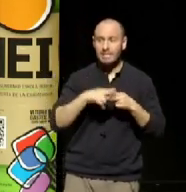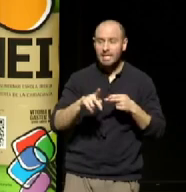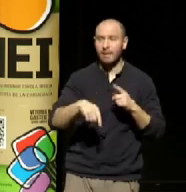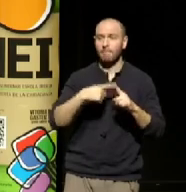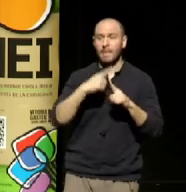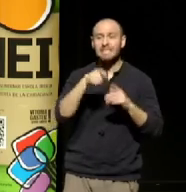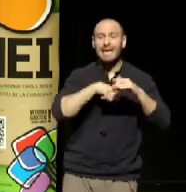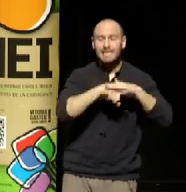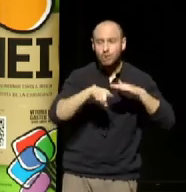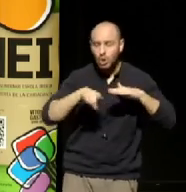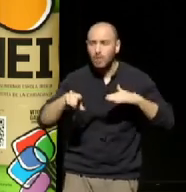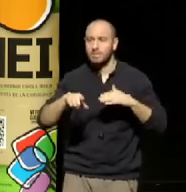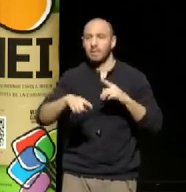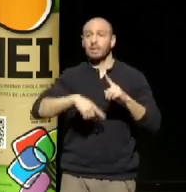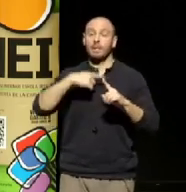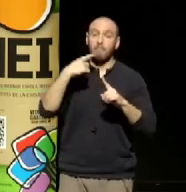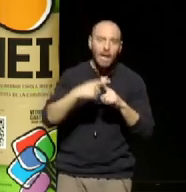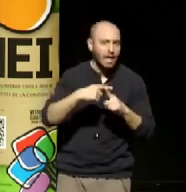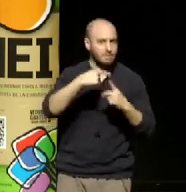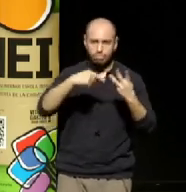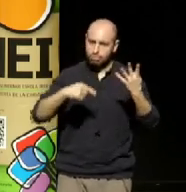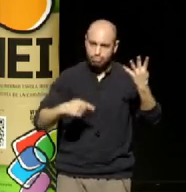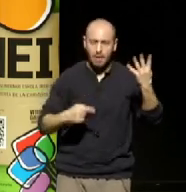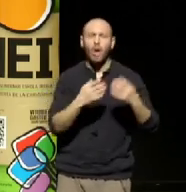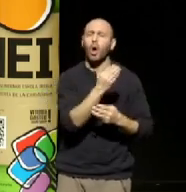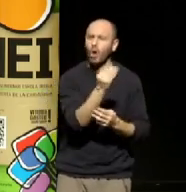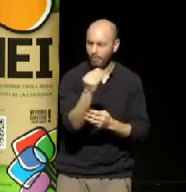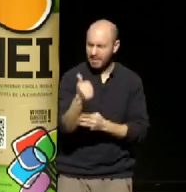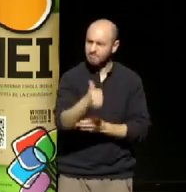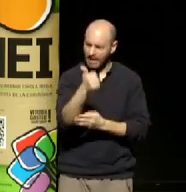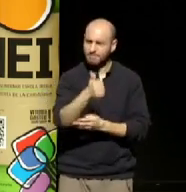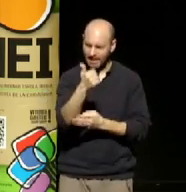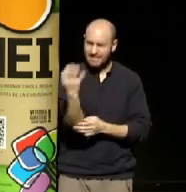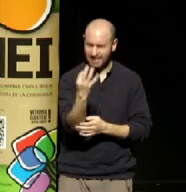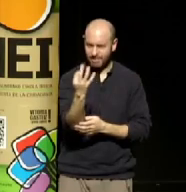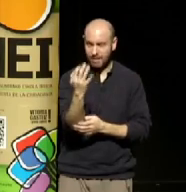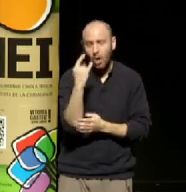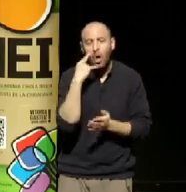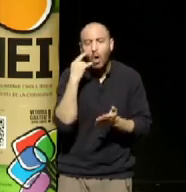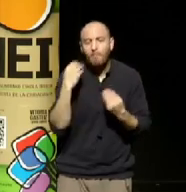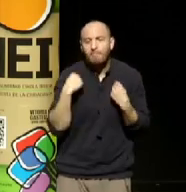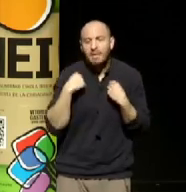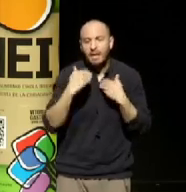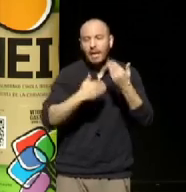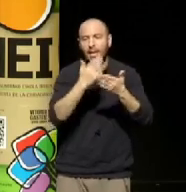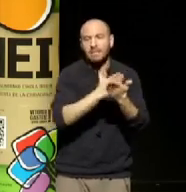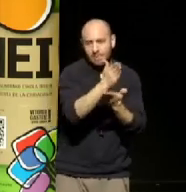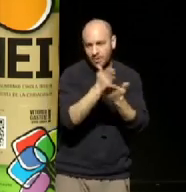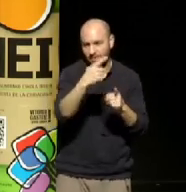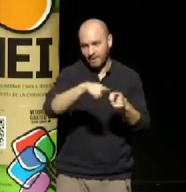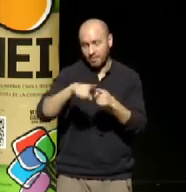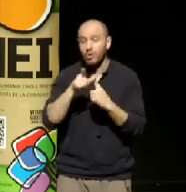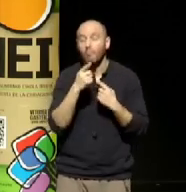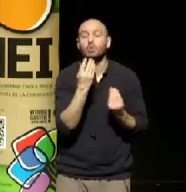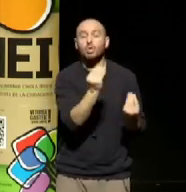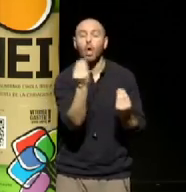nuestros gestores y que nuestros sean más jóvenes, o sobre todo jóvenes con diferentes trayectorias, porque hay muchos jóvenes que suenan a viejo, ¿vale? Entonces, sí